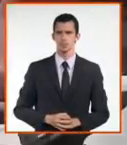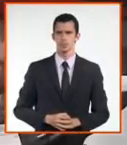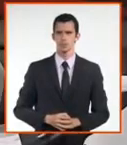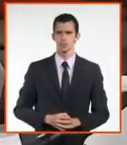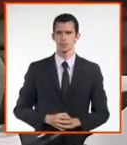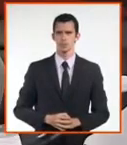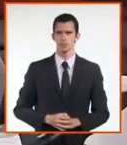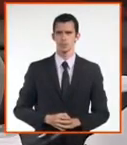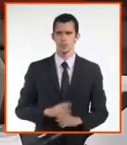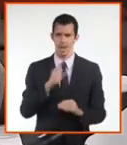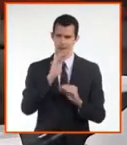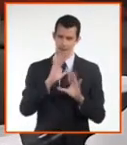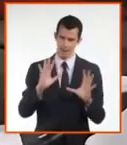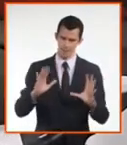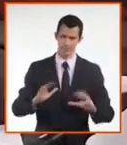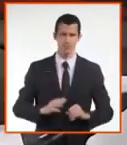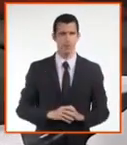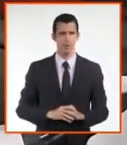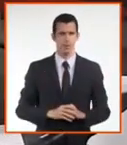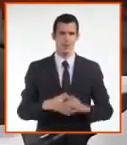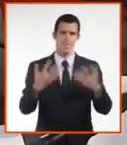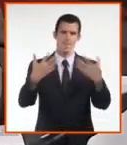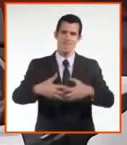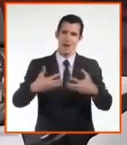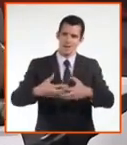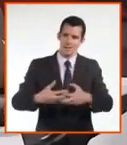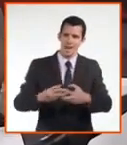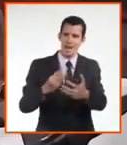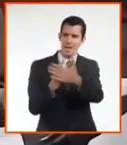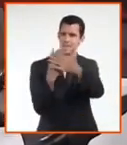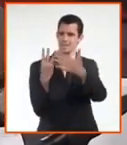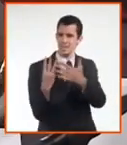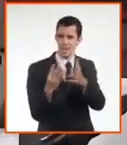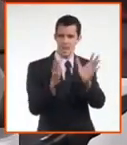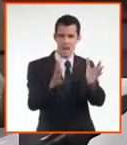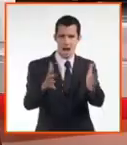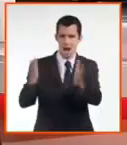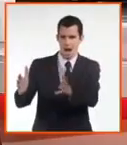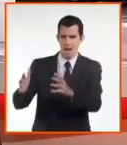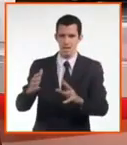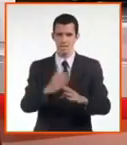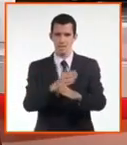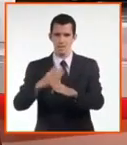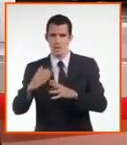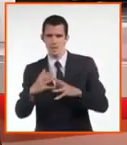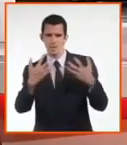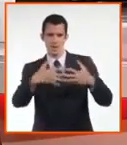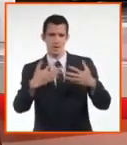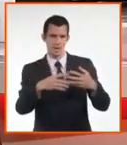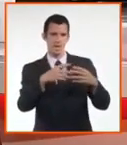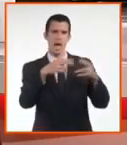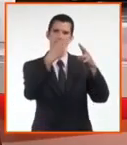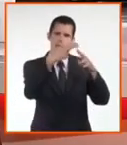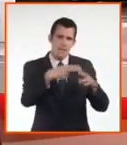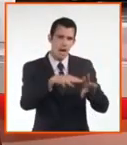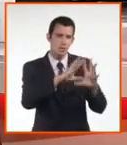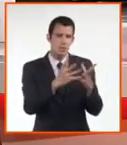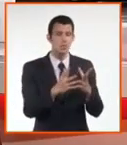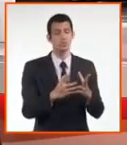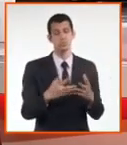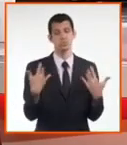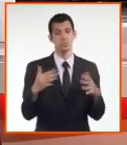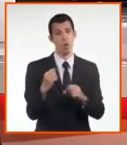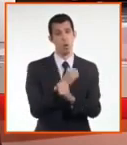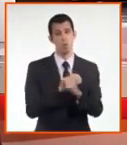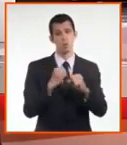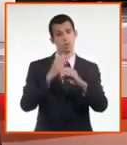muchas materias primas pero también es un proceso que lleva a muchas operaciones unitarias o sea ahí nosotros traemos un